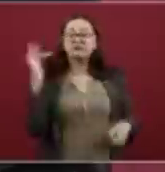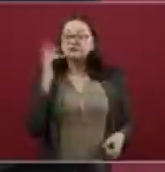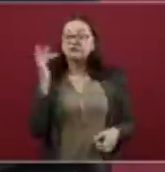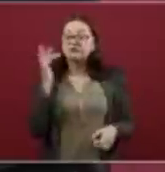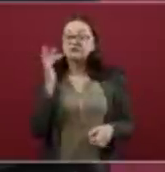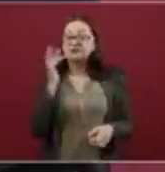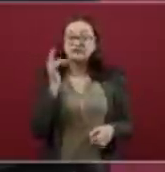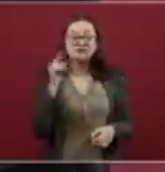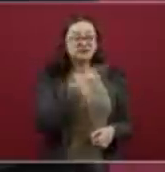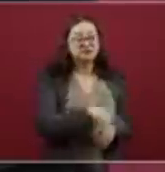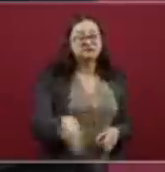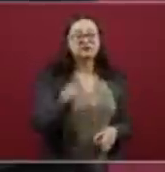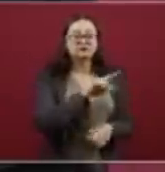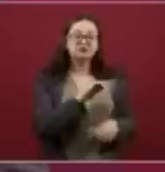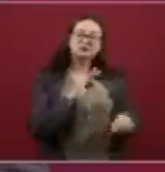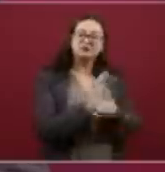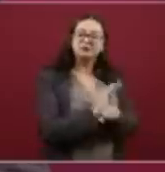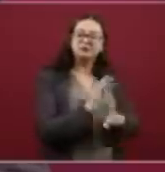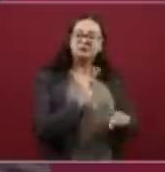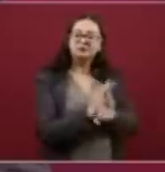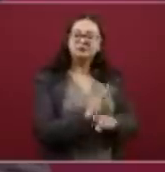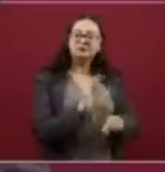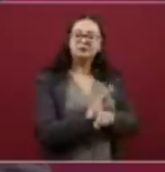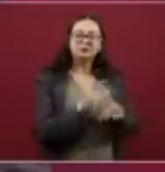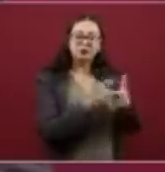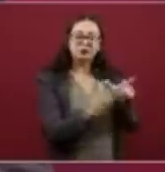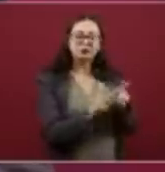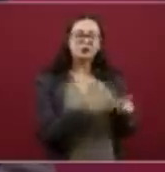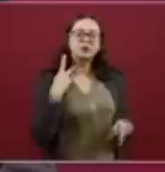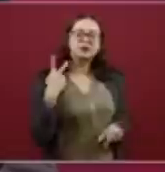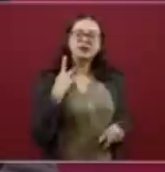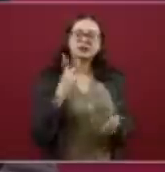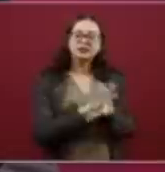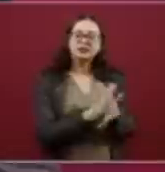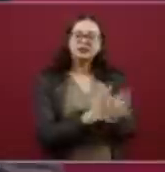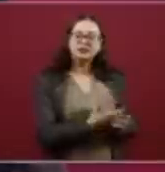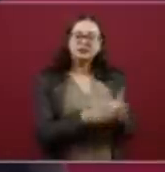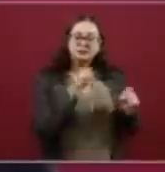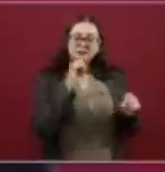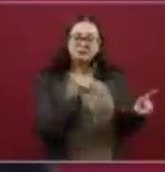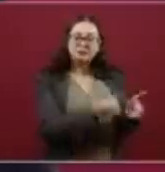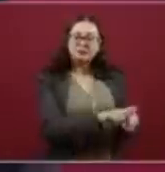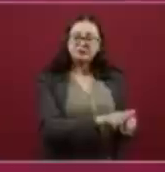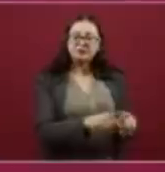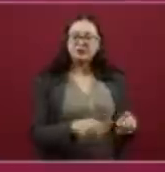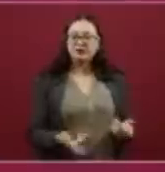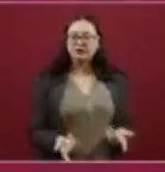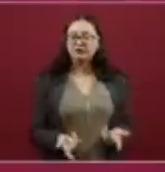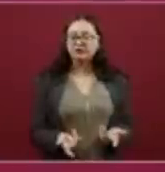tiene sus simpatías, ¿no?, partidistas. Entonces,